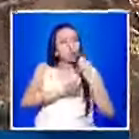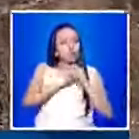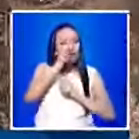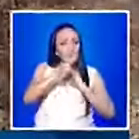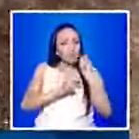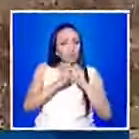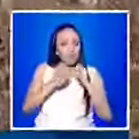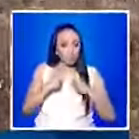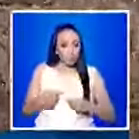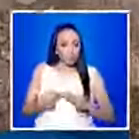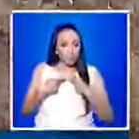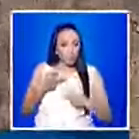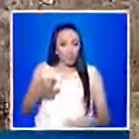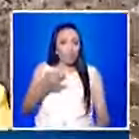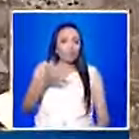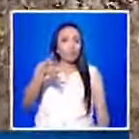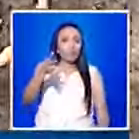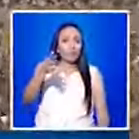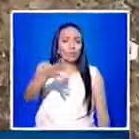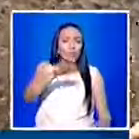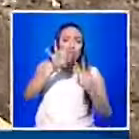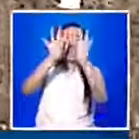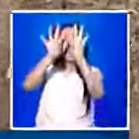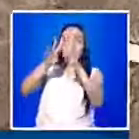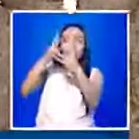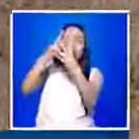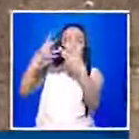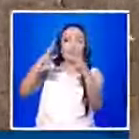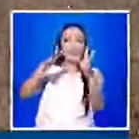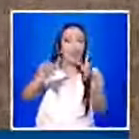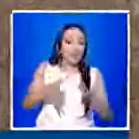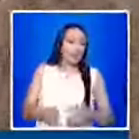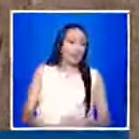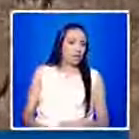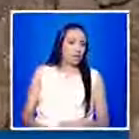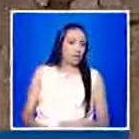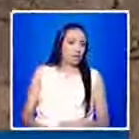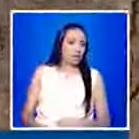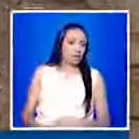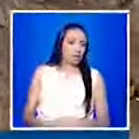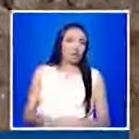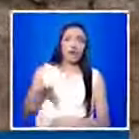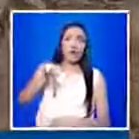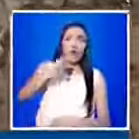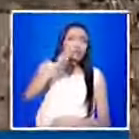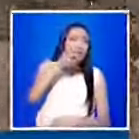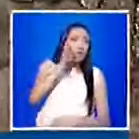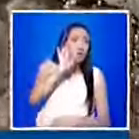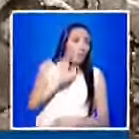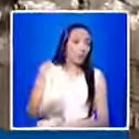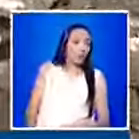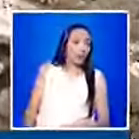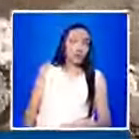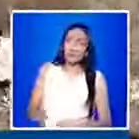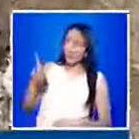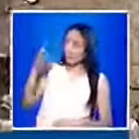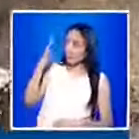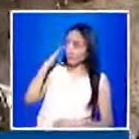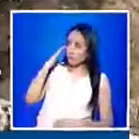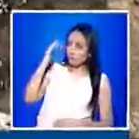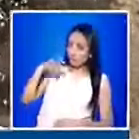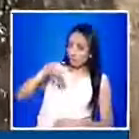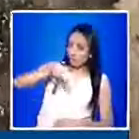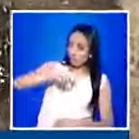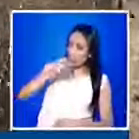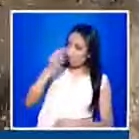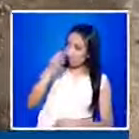aquí. Pero no tiene rejilla aquí. Y se roba. ¿Y usted sabe si es que aquí se roban frecuentemente